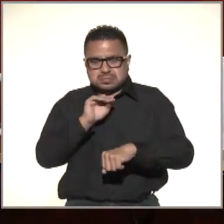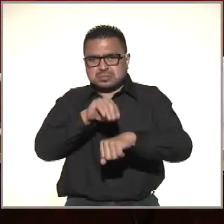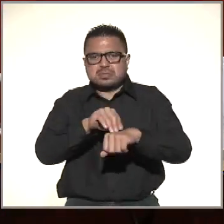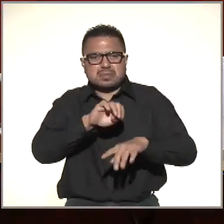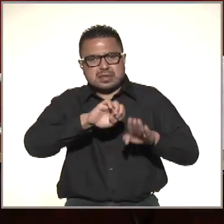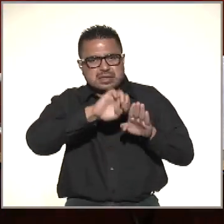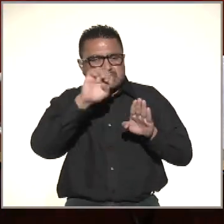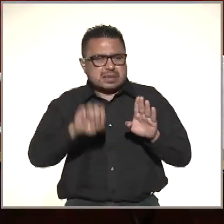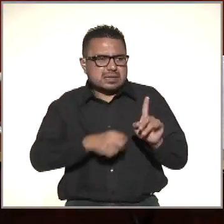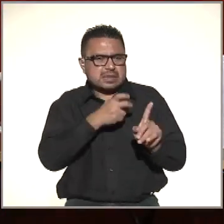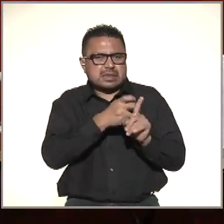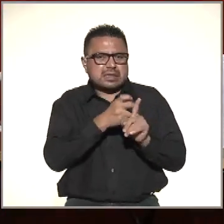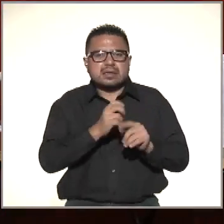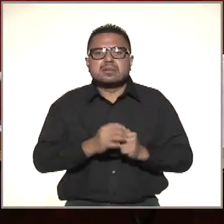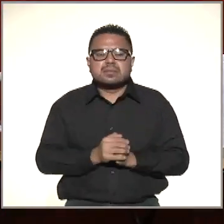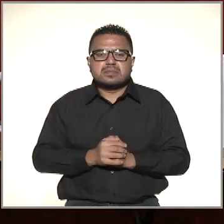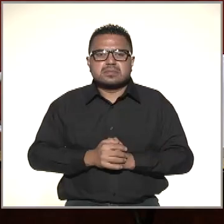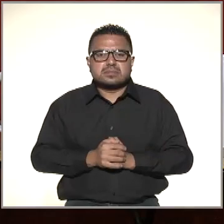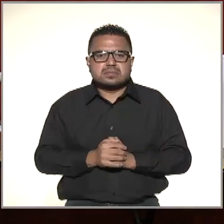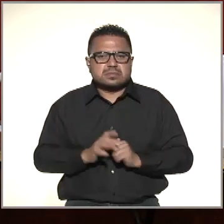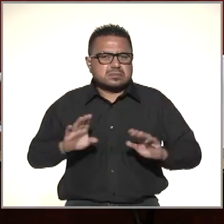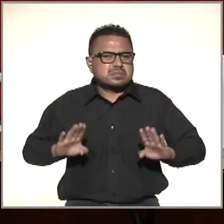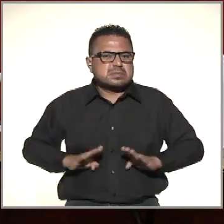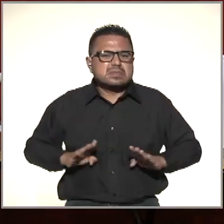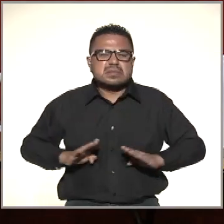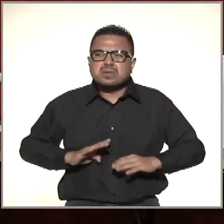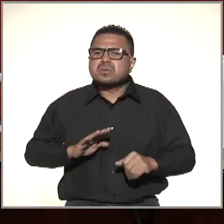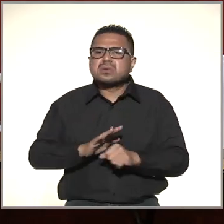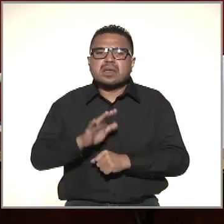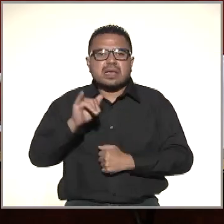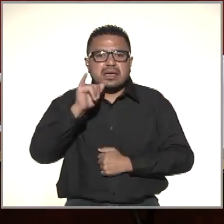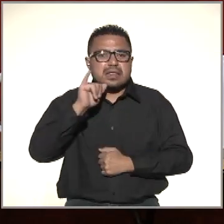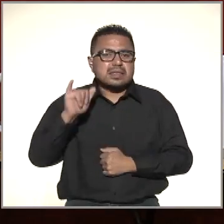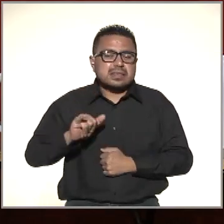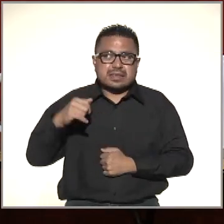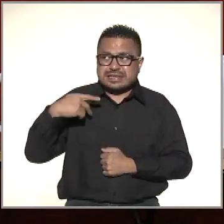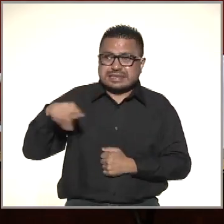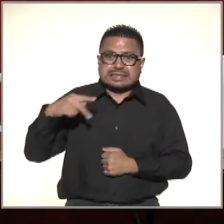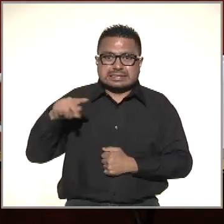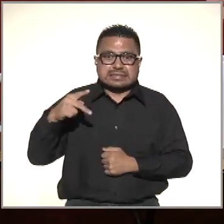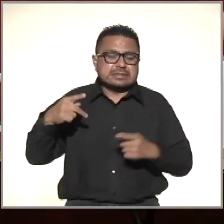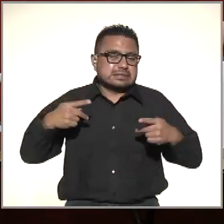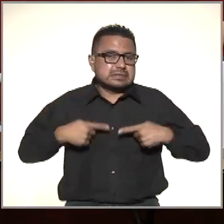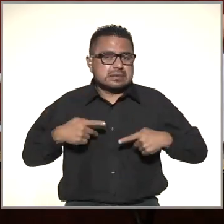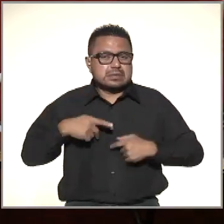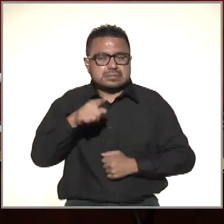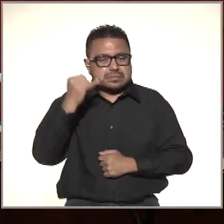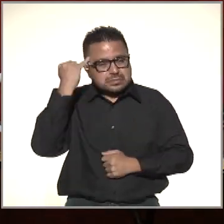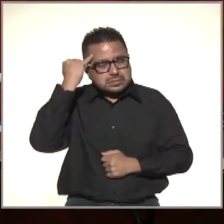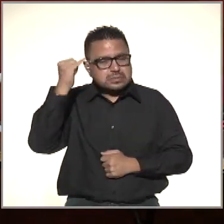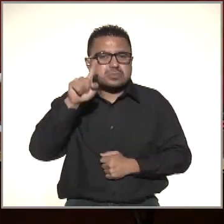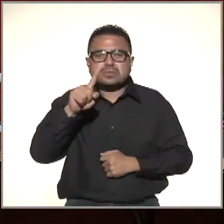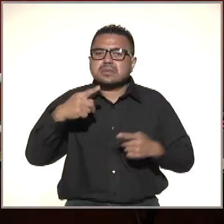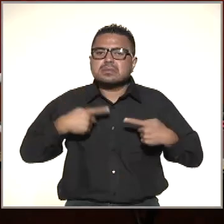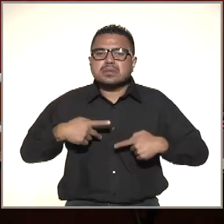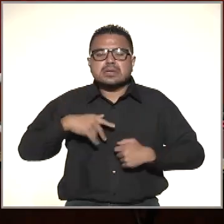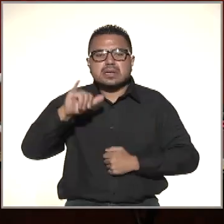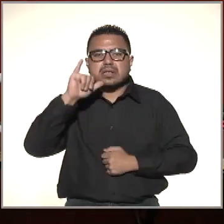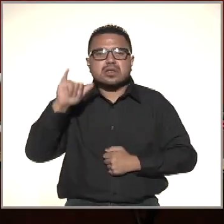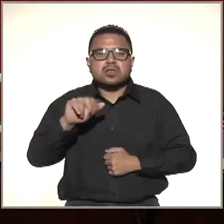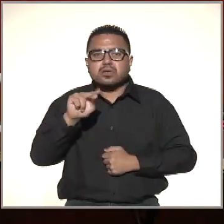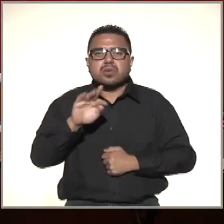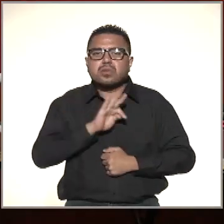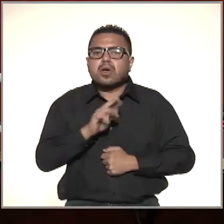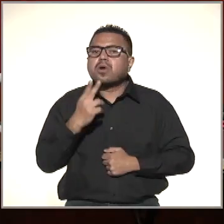ejemplo. Un caso característico es el de los italianos, ¿no? Imagínense un italiano sin poder usar las